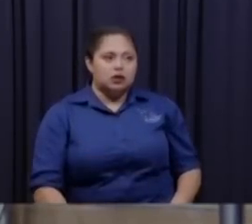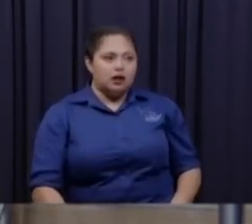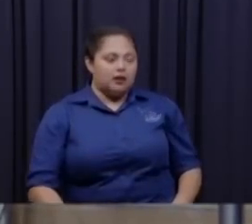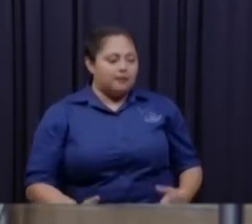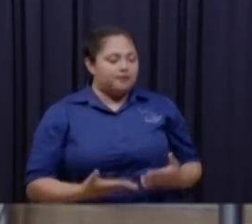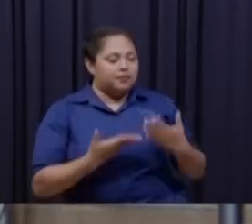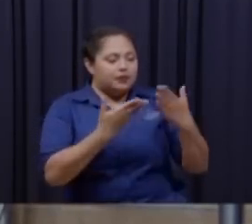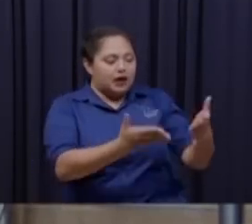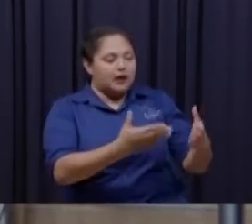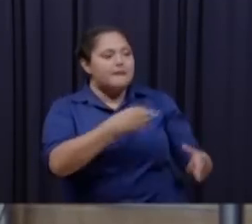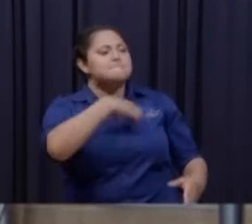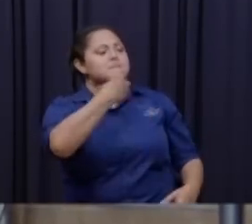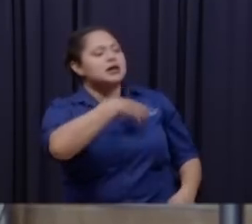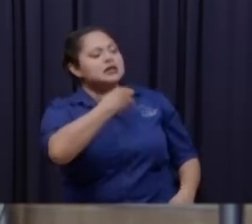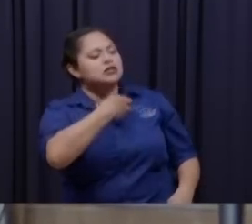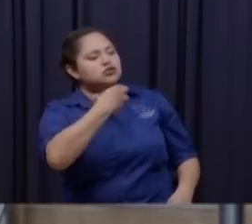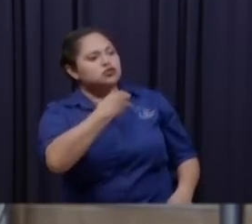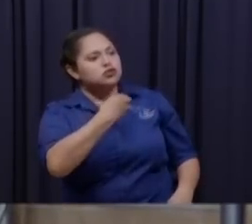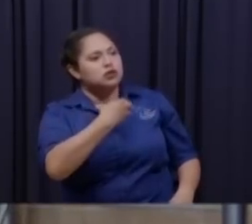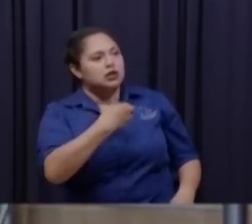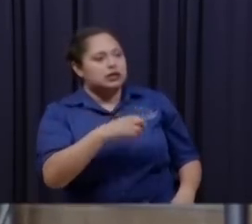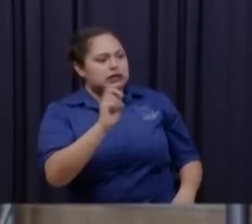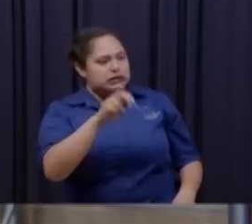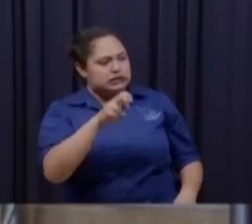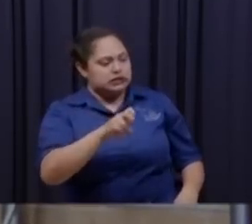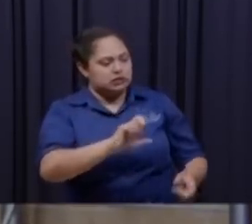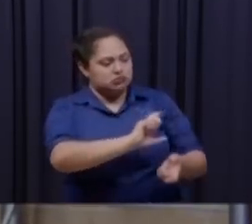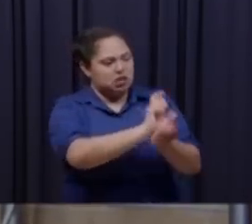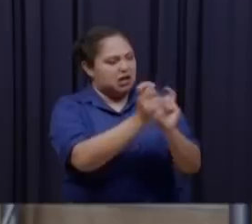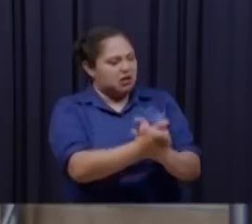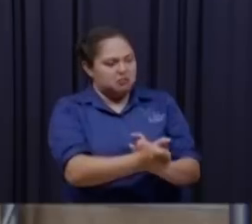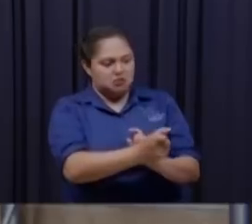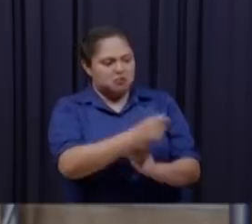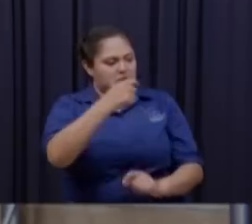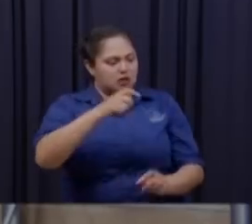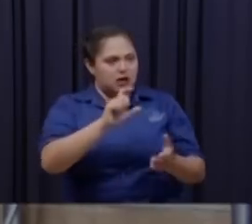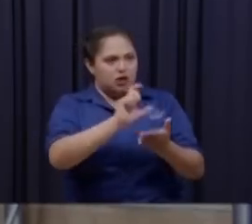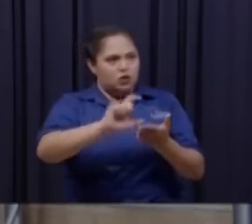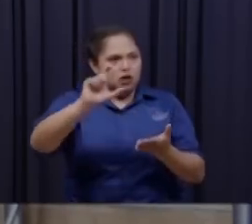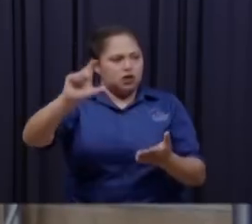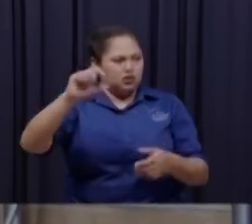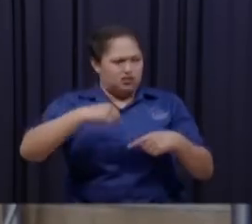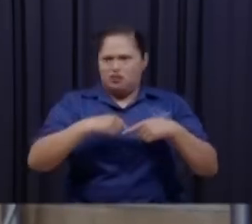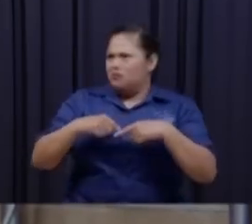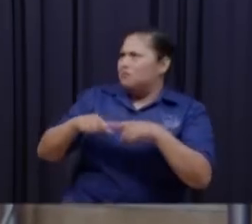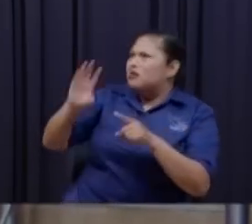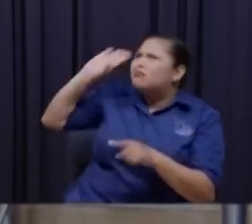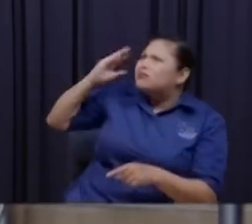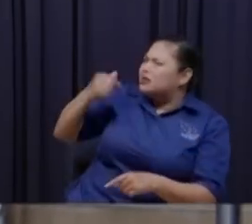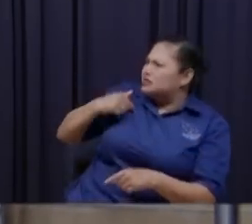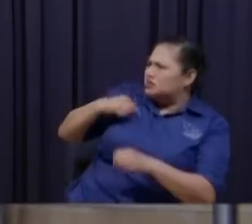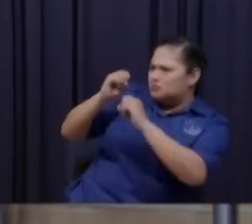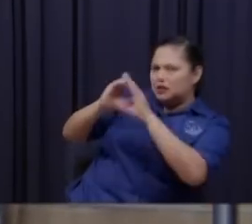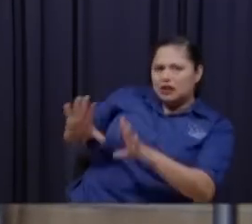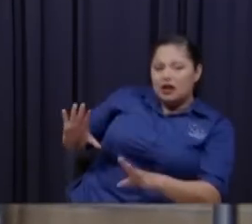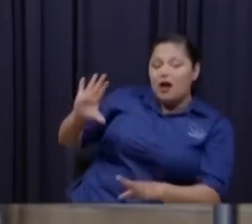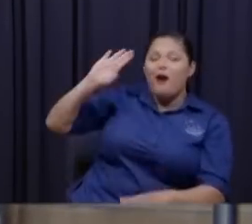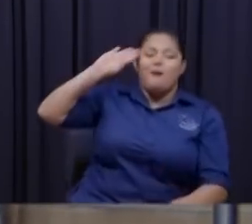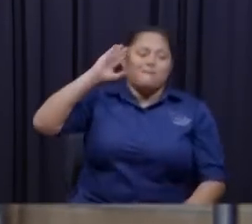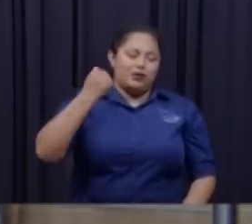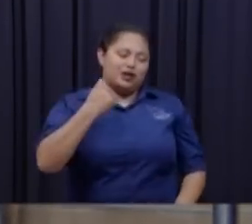maestros, educadores, y si es necesario te cambio de colegio. ¿Y por qué si perdí? Porque te vi todo el